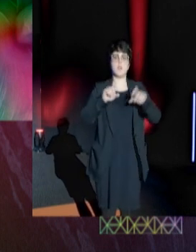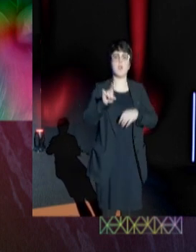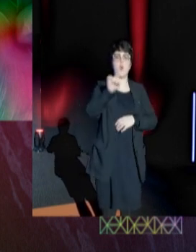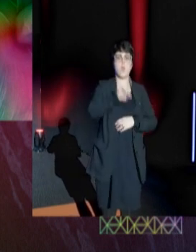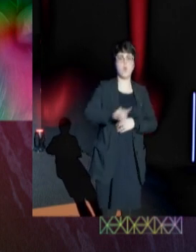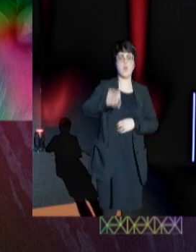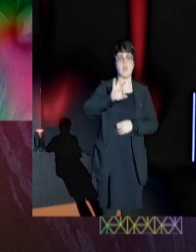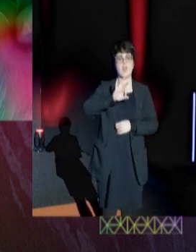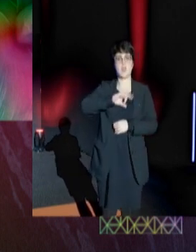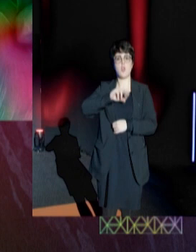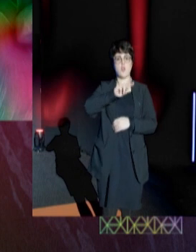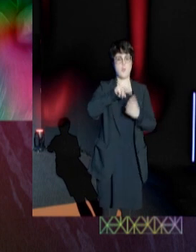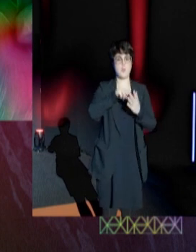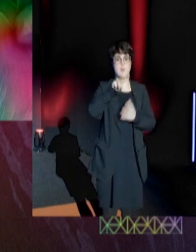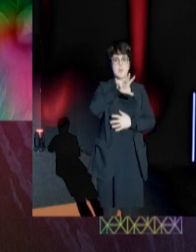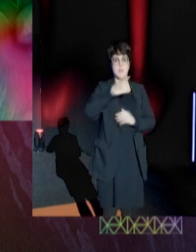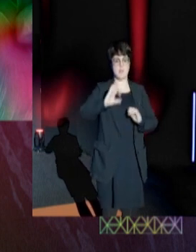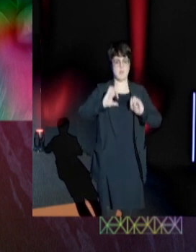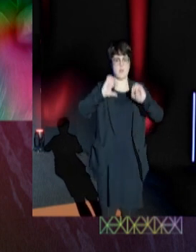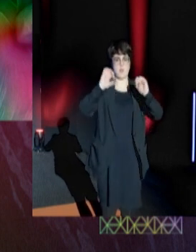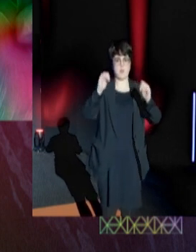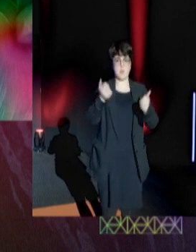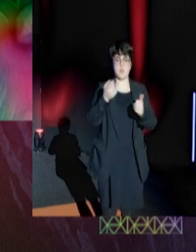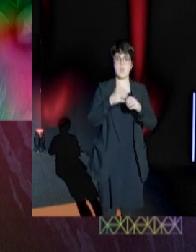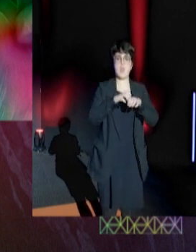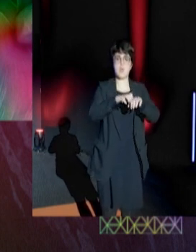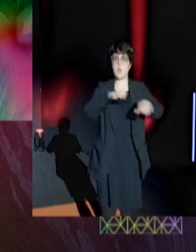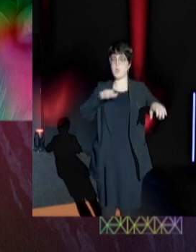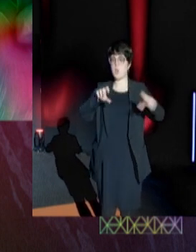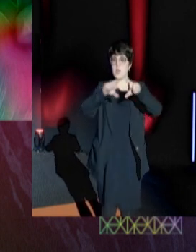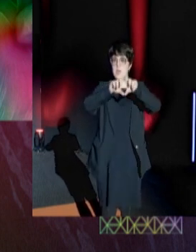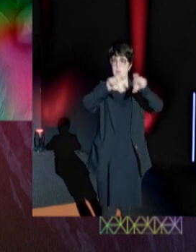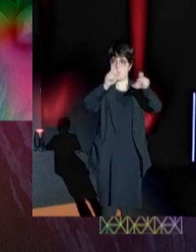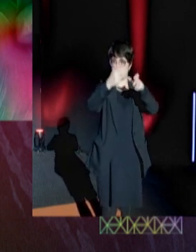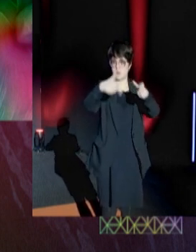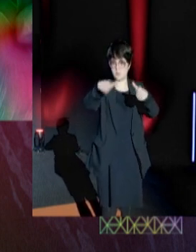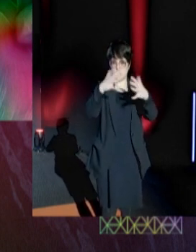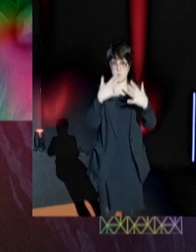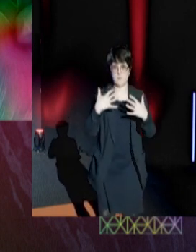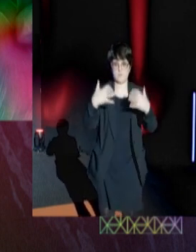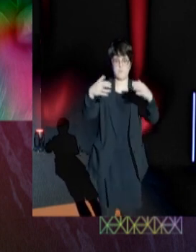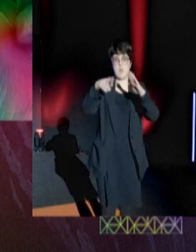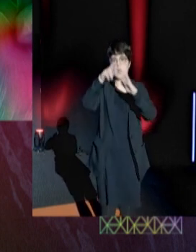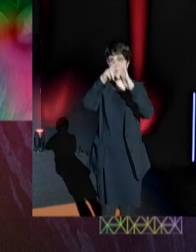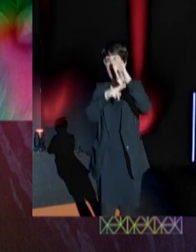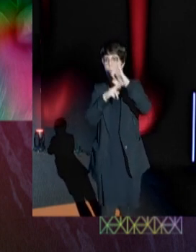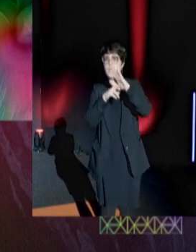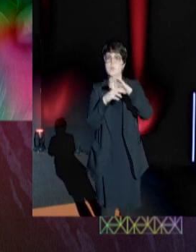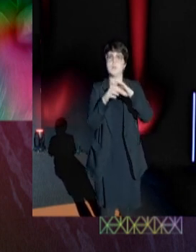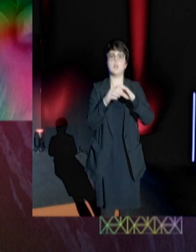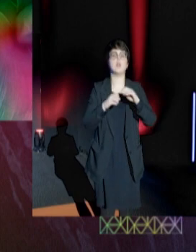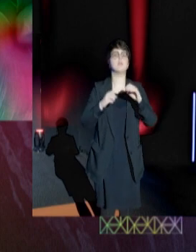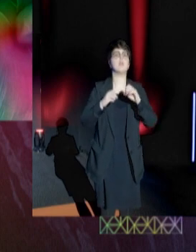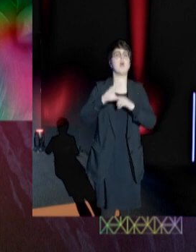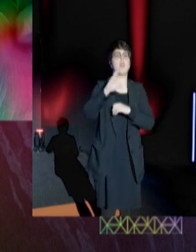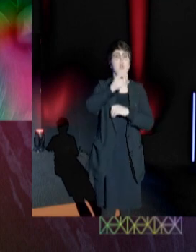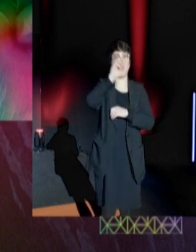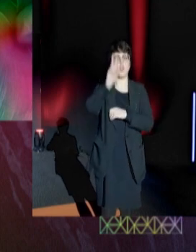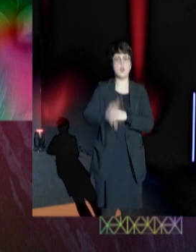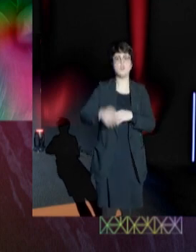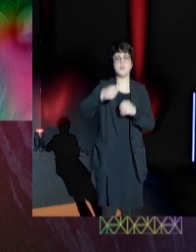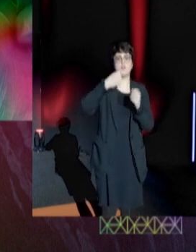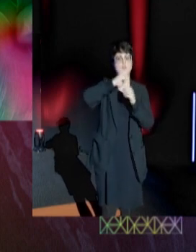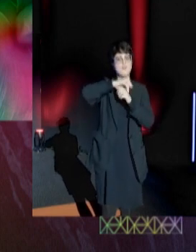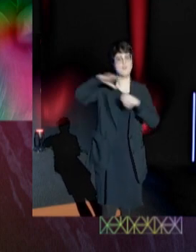2025 todos vamos a tener que reportar la mayoría de las empresas que estáis aquí al regulador Cuáles son vuestras emisiones lo que hemos